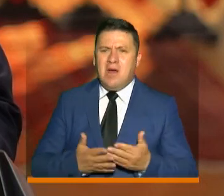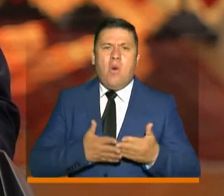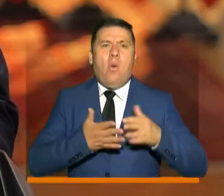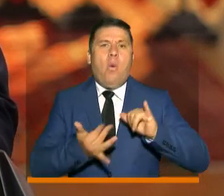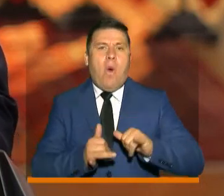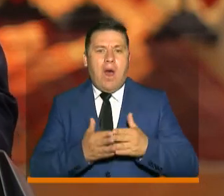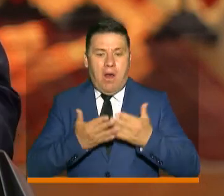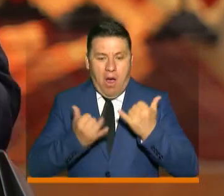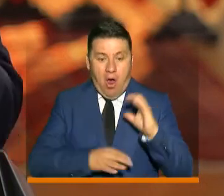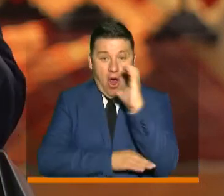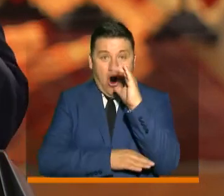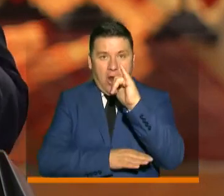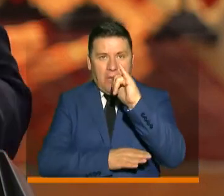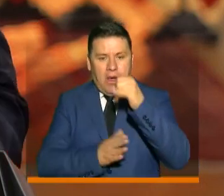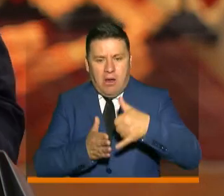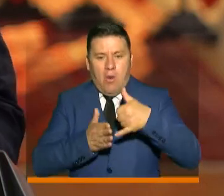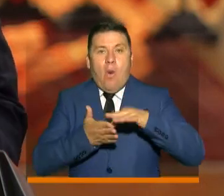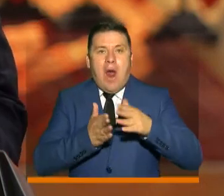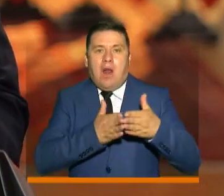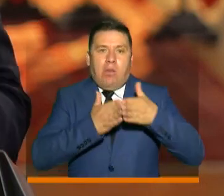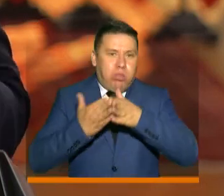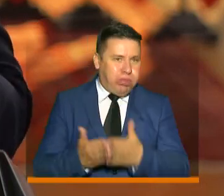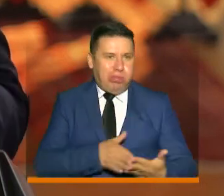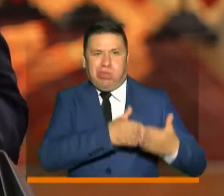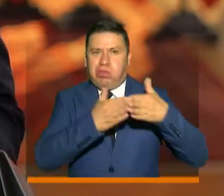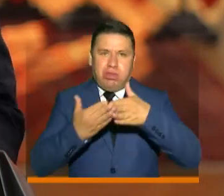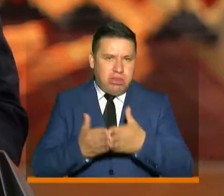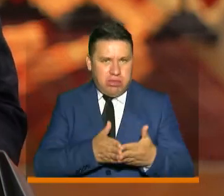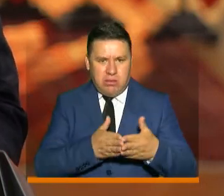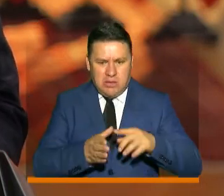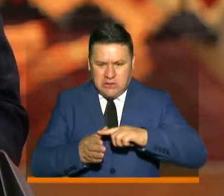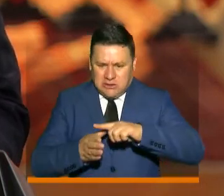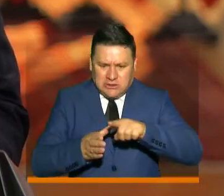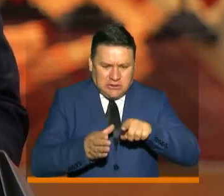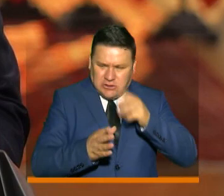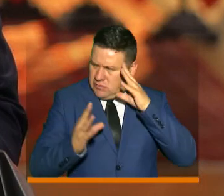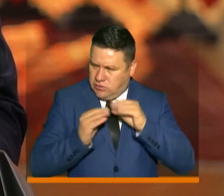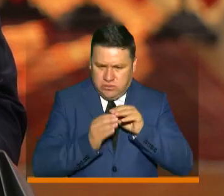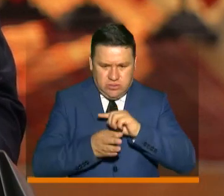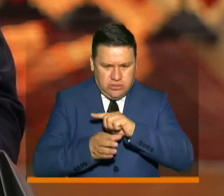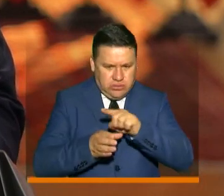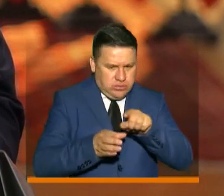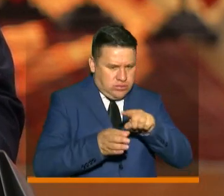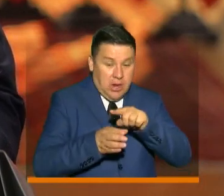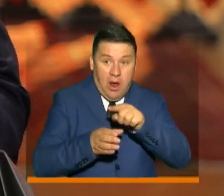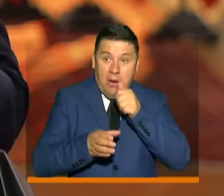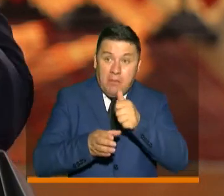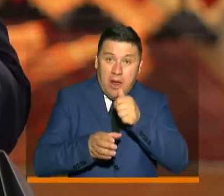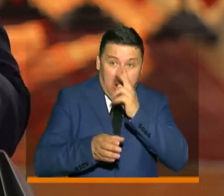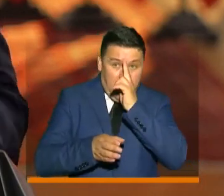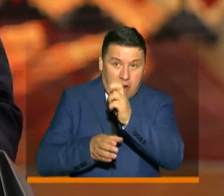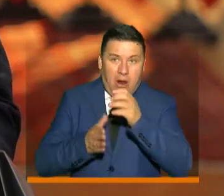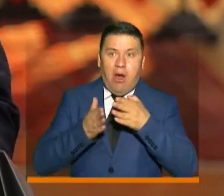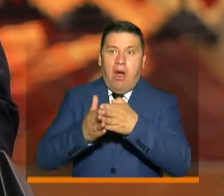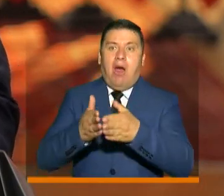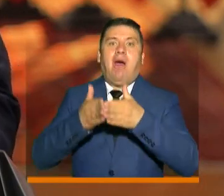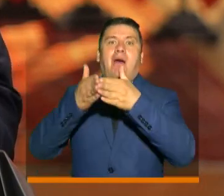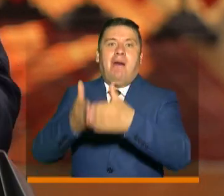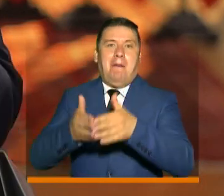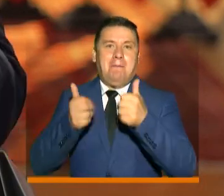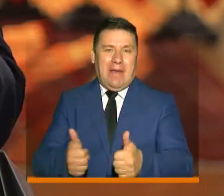tempestad y nuestra convicción será la brújula para llegar a buen puerto nuestro reto